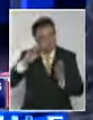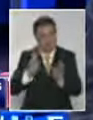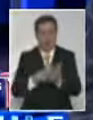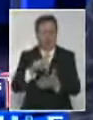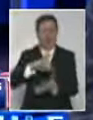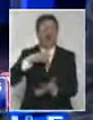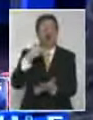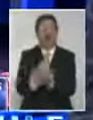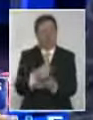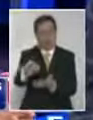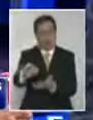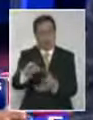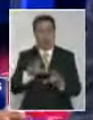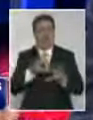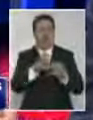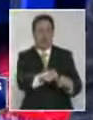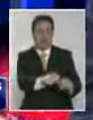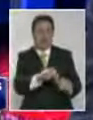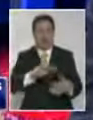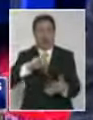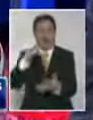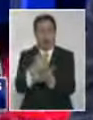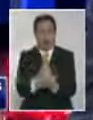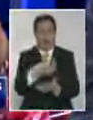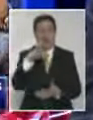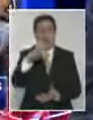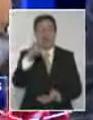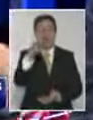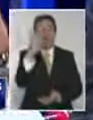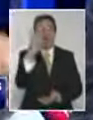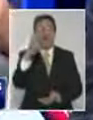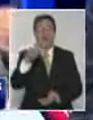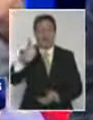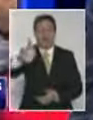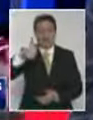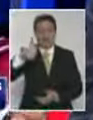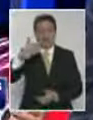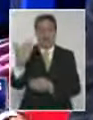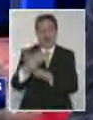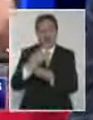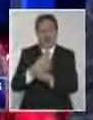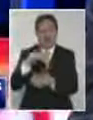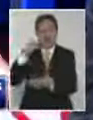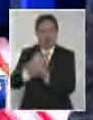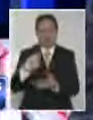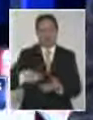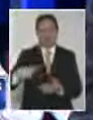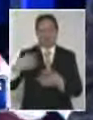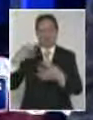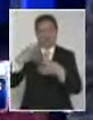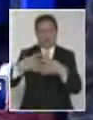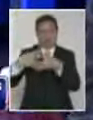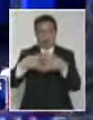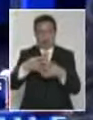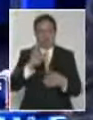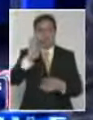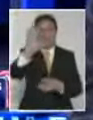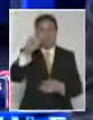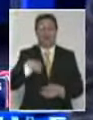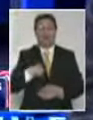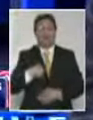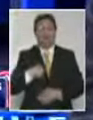estuvo involucrado en el golpe. O sea, Agustín Edwards estuvo en Estados Unidos antes del golpe. Es más, yo estando en Televisión